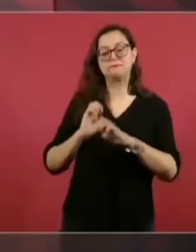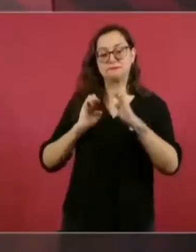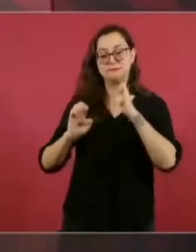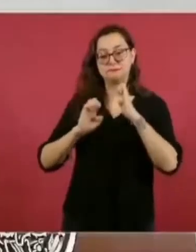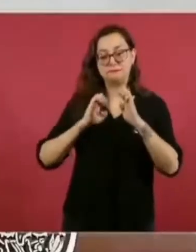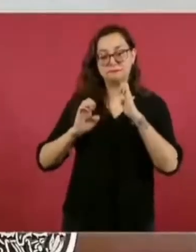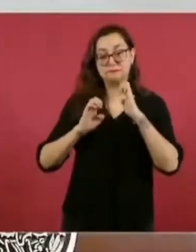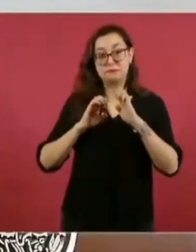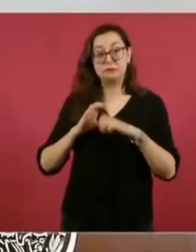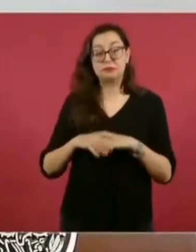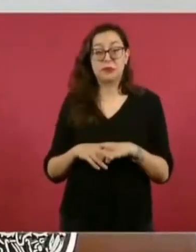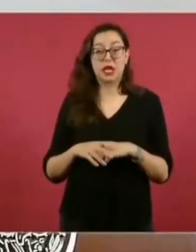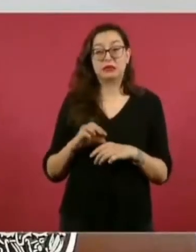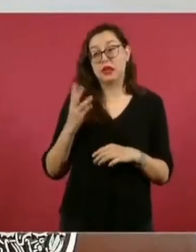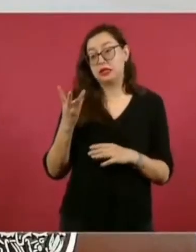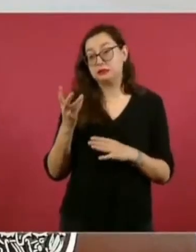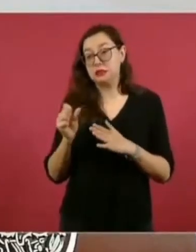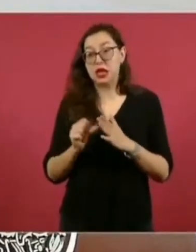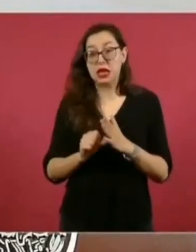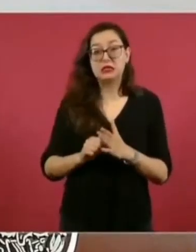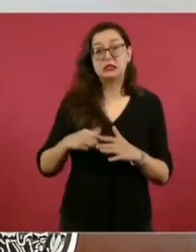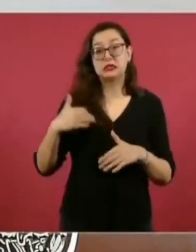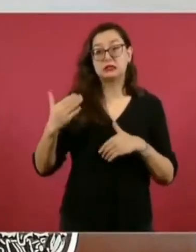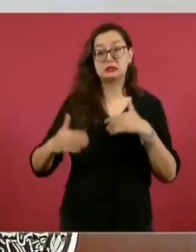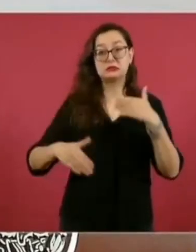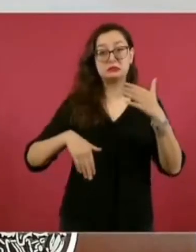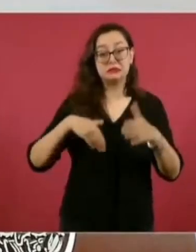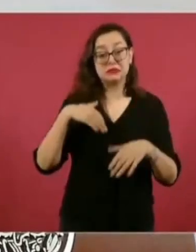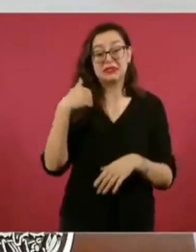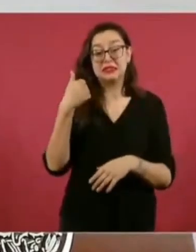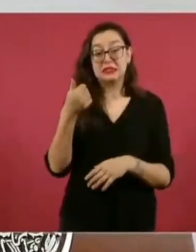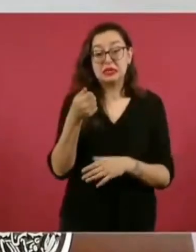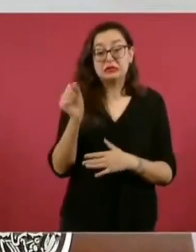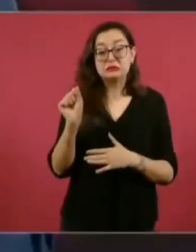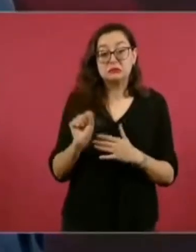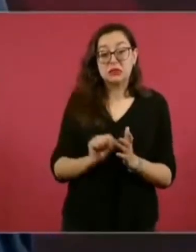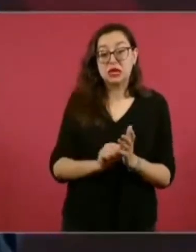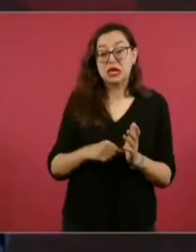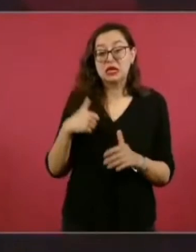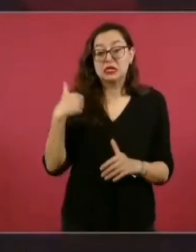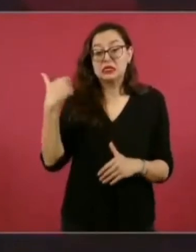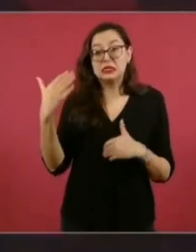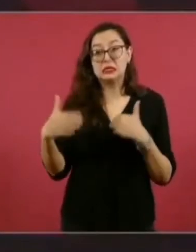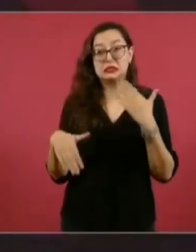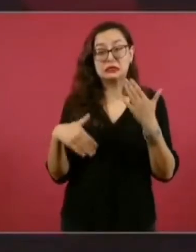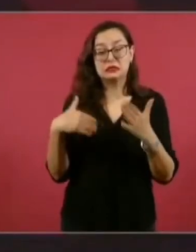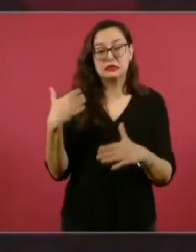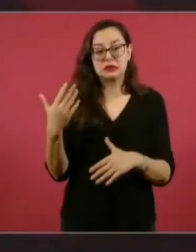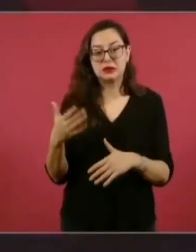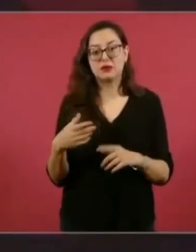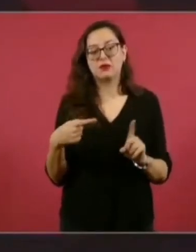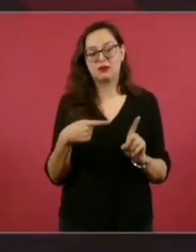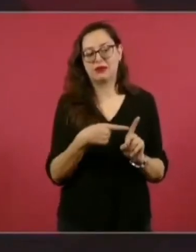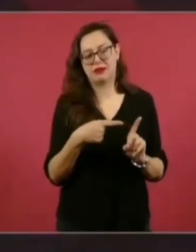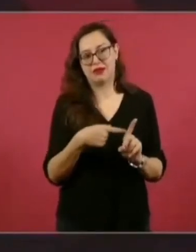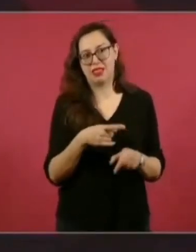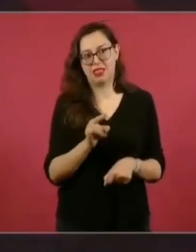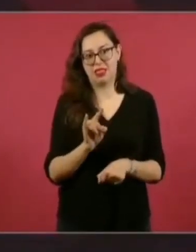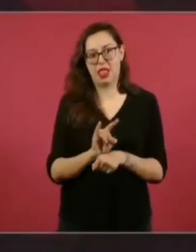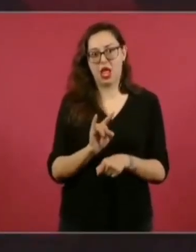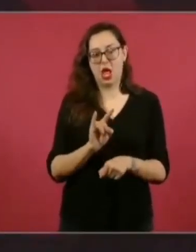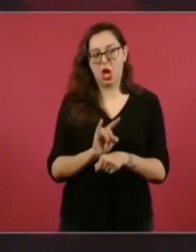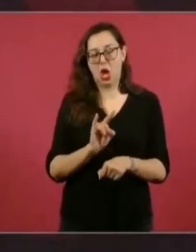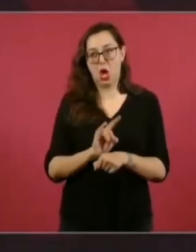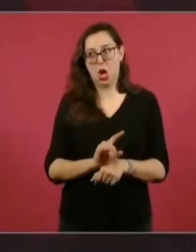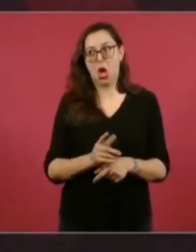a veces cada 6 meses, para también simular de